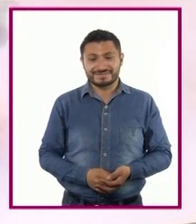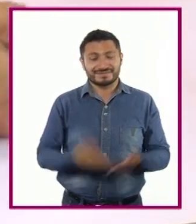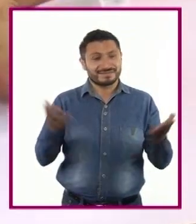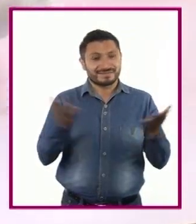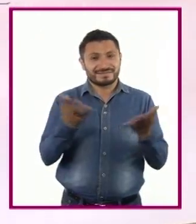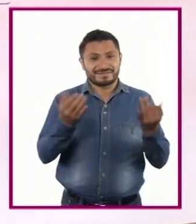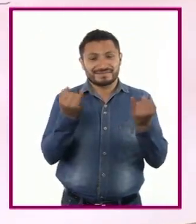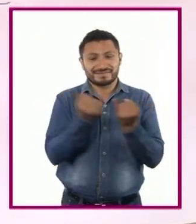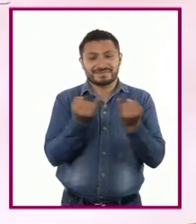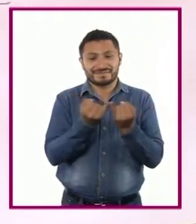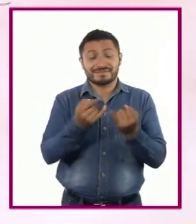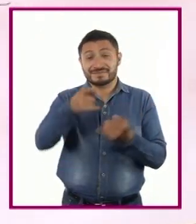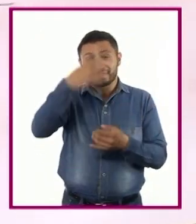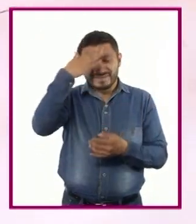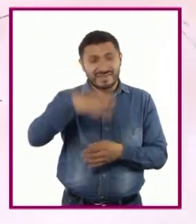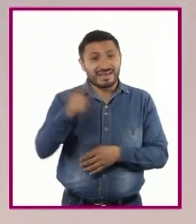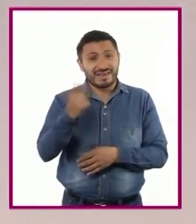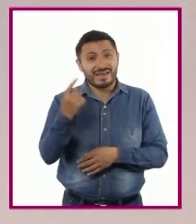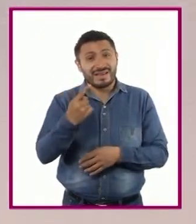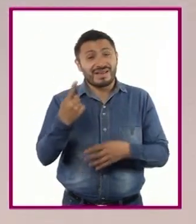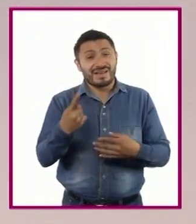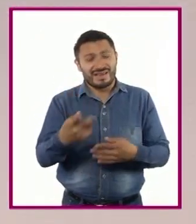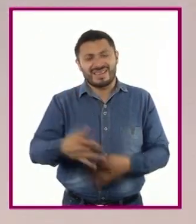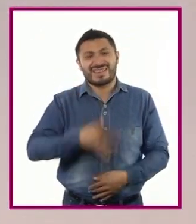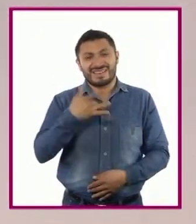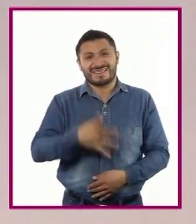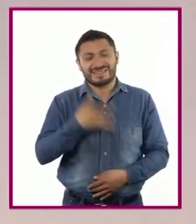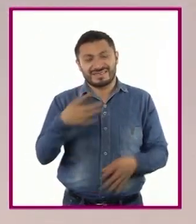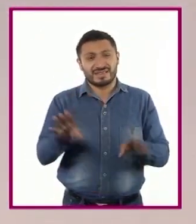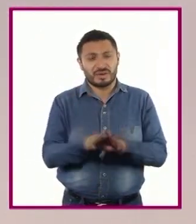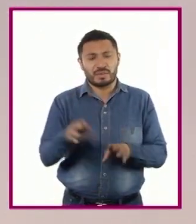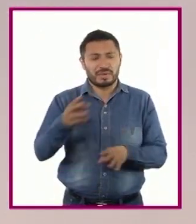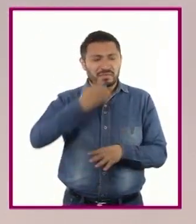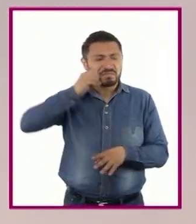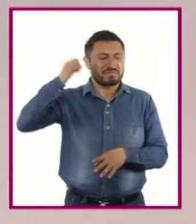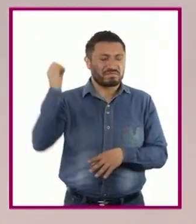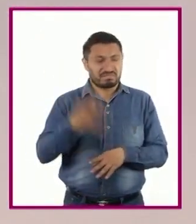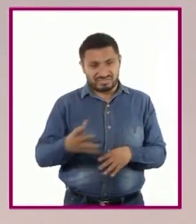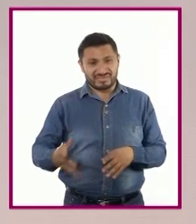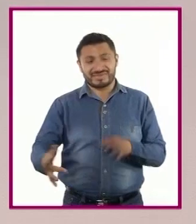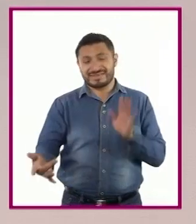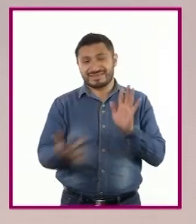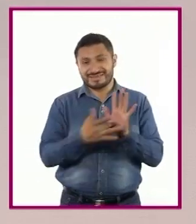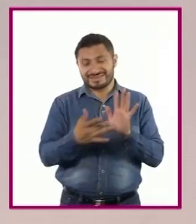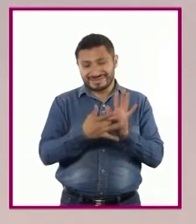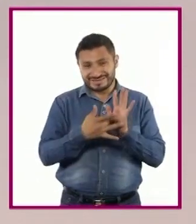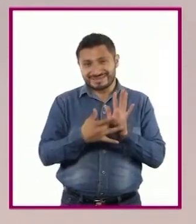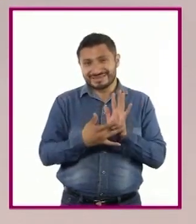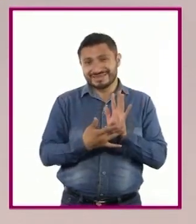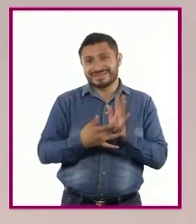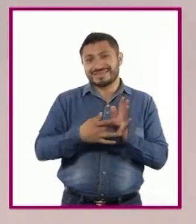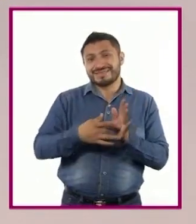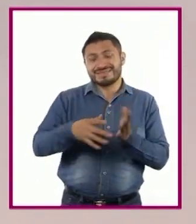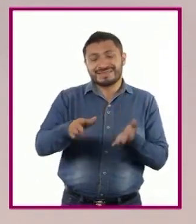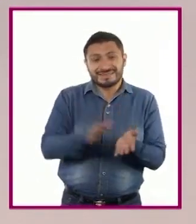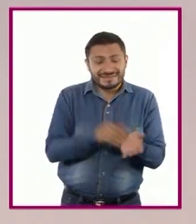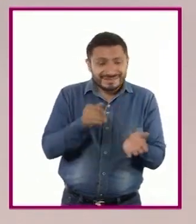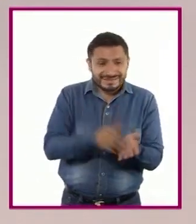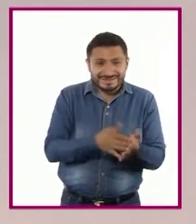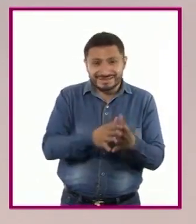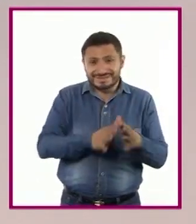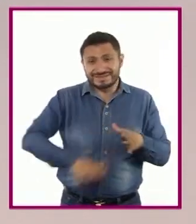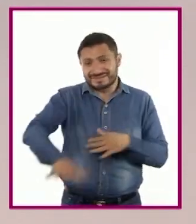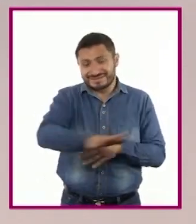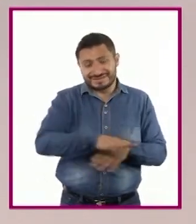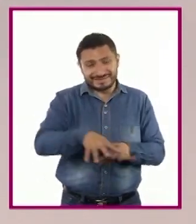hacerlo. Sí, ¿sabes qué? ¿Sabes qué? Se siente padrísimo el contacto con la cartulina.